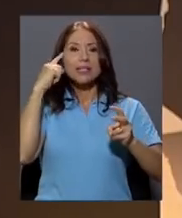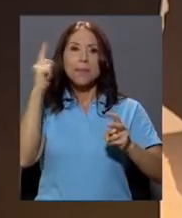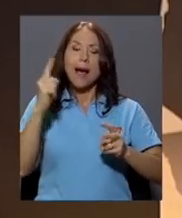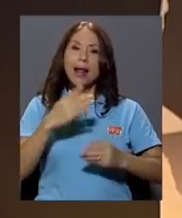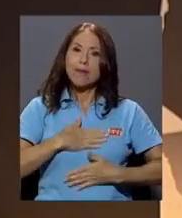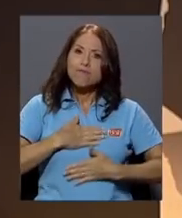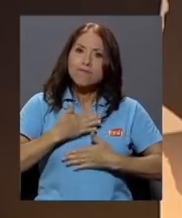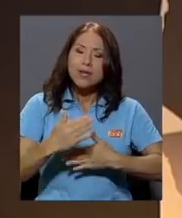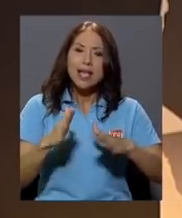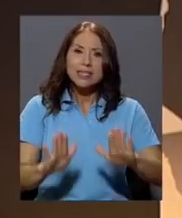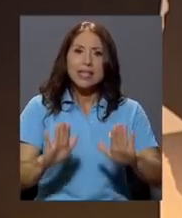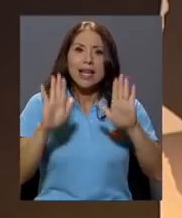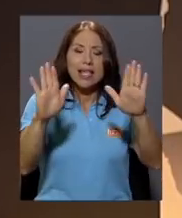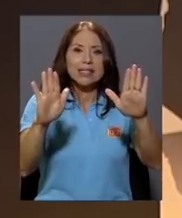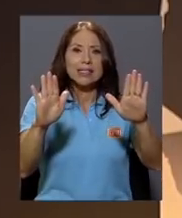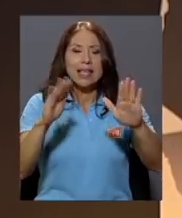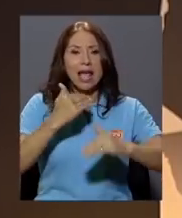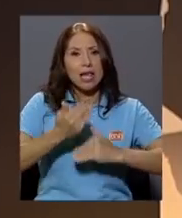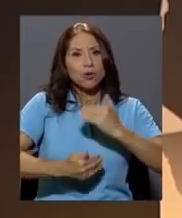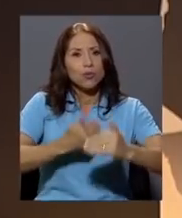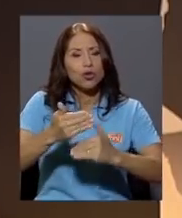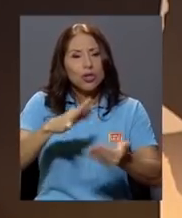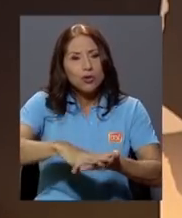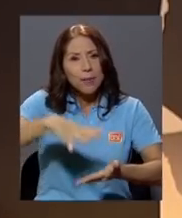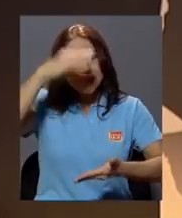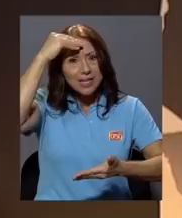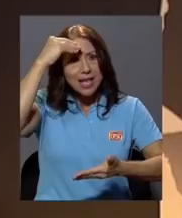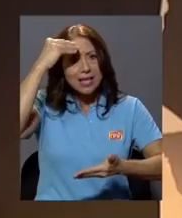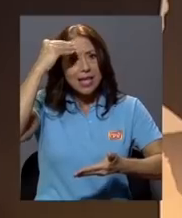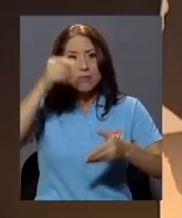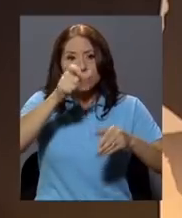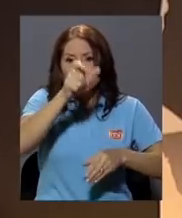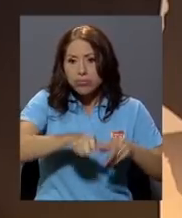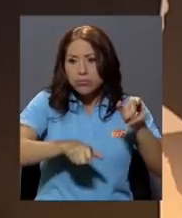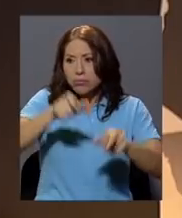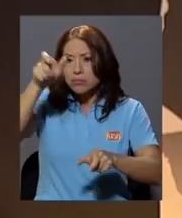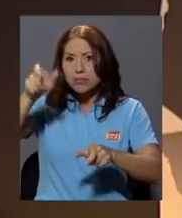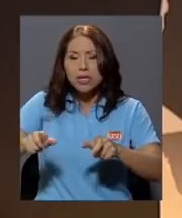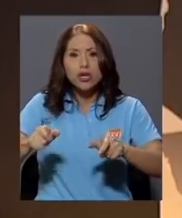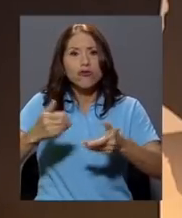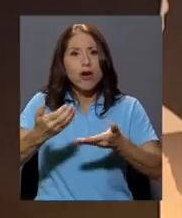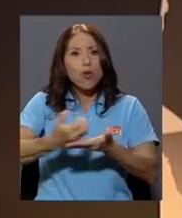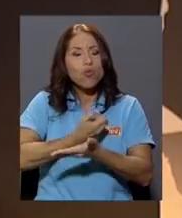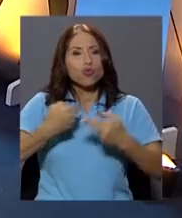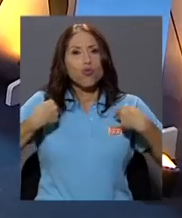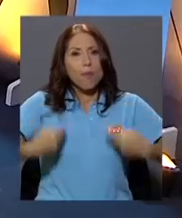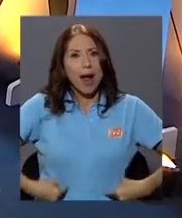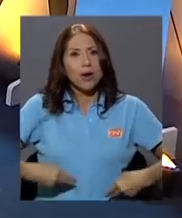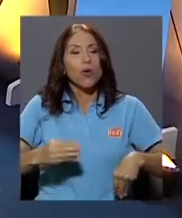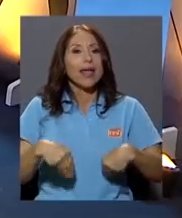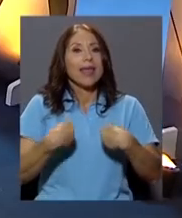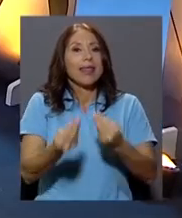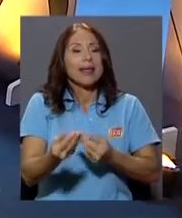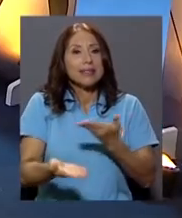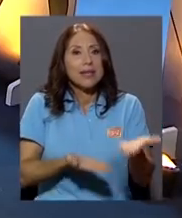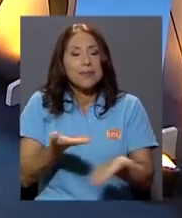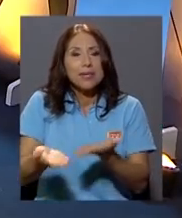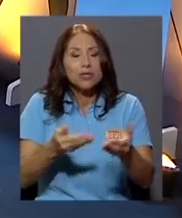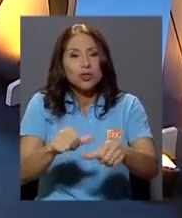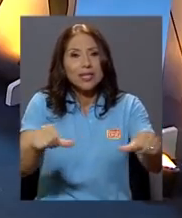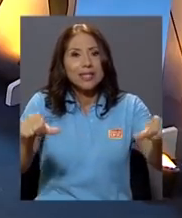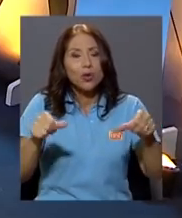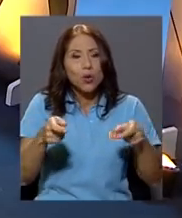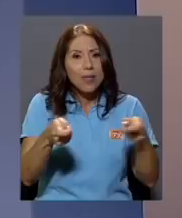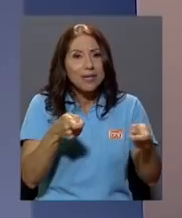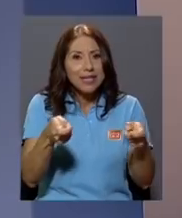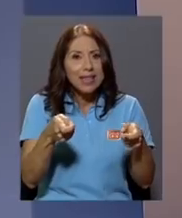en el tema de los procesos de aprendizaje, un recurso humano que brinda servicios en el sector